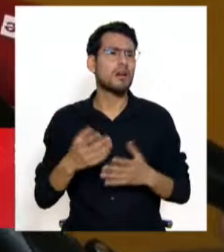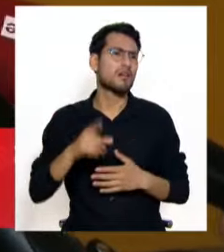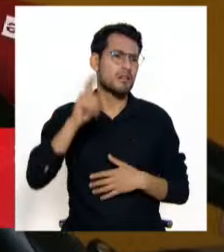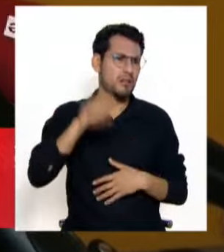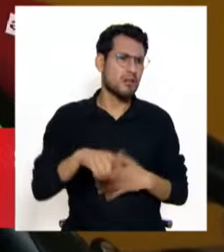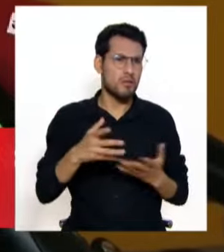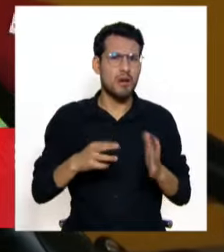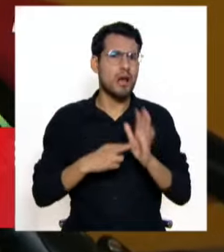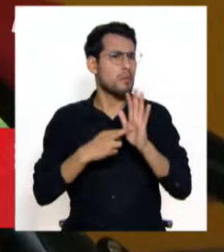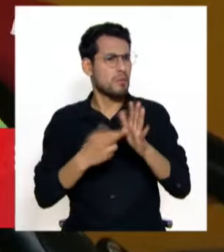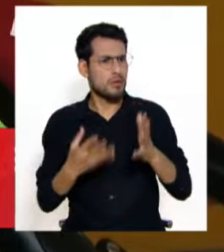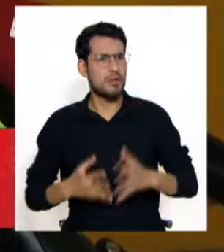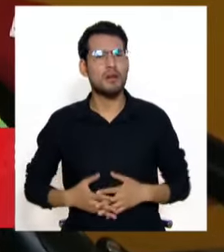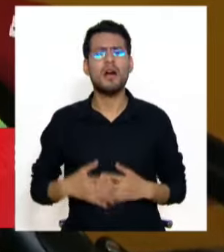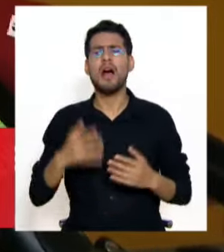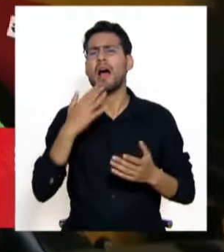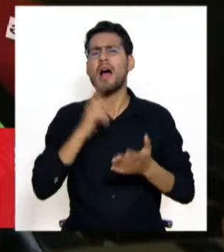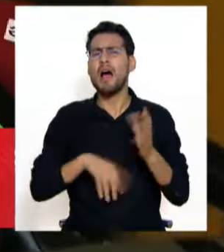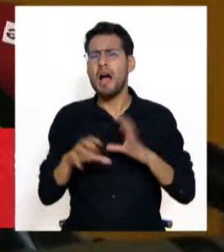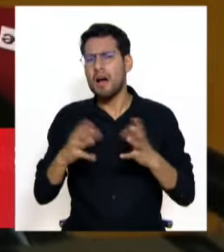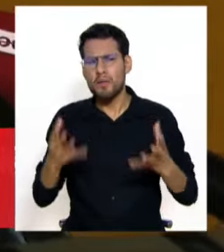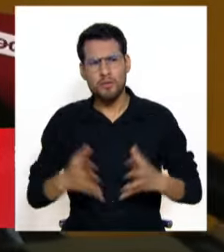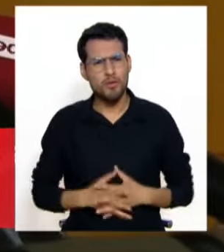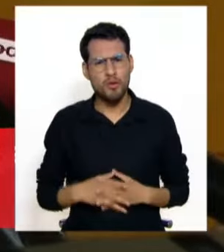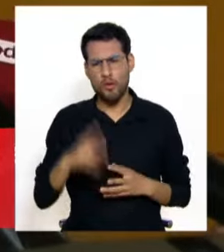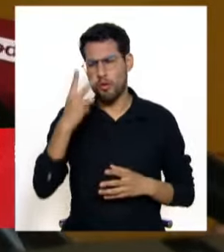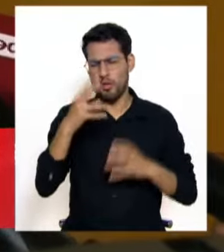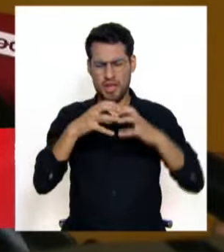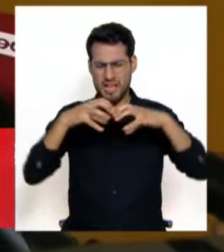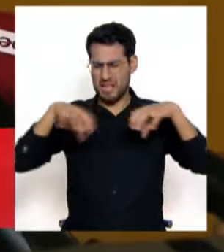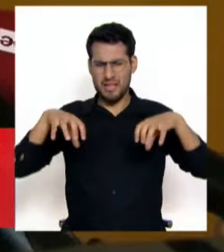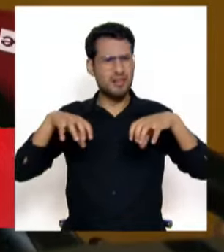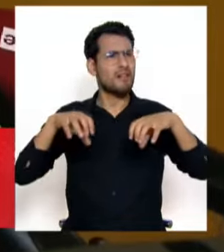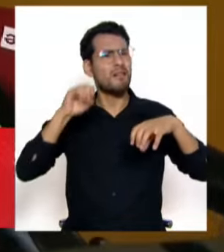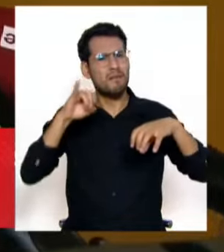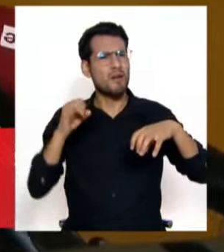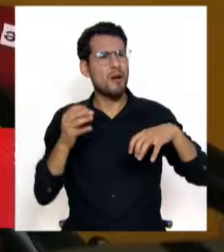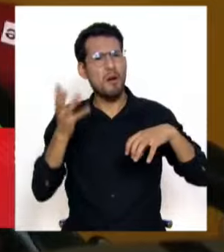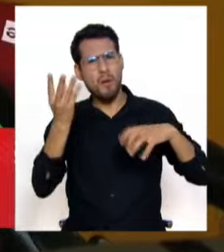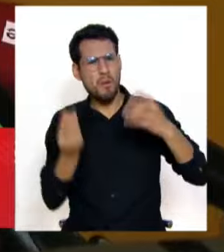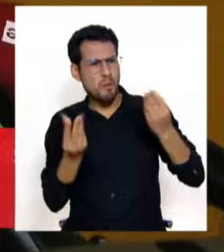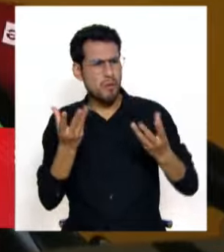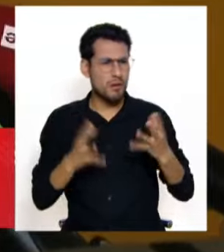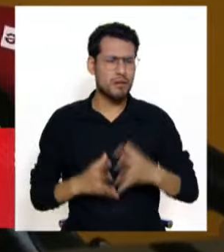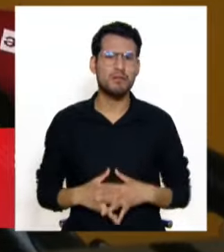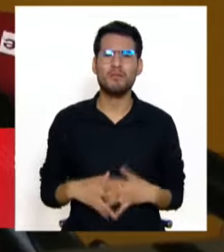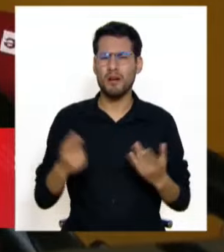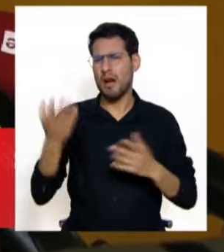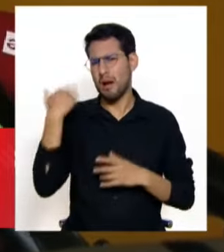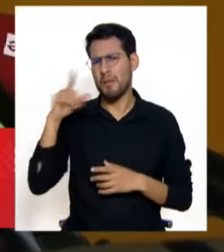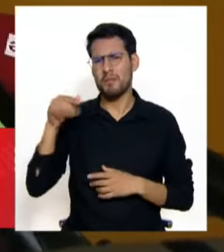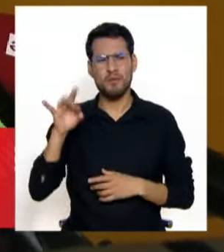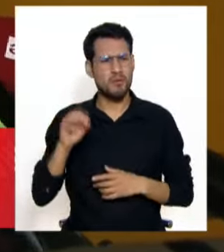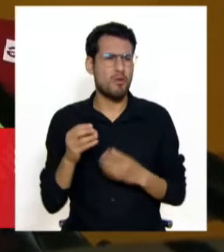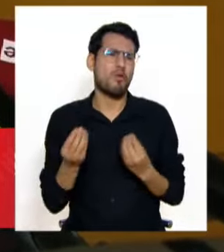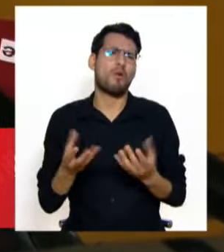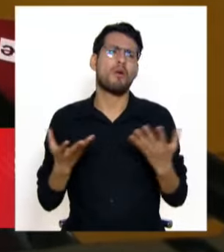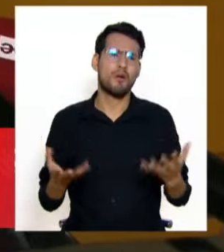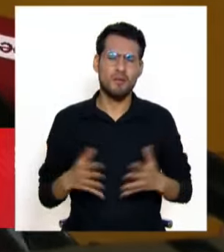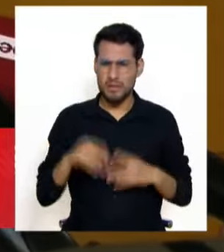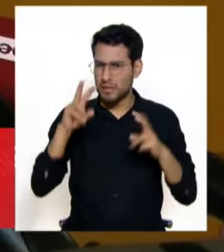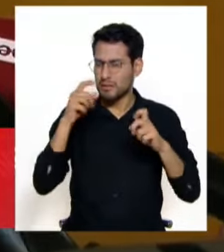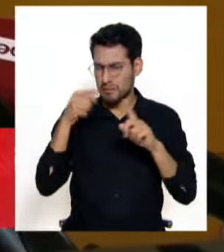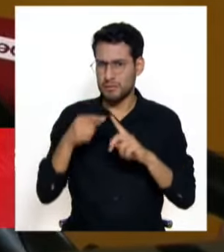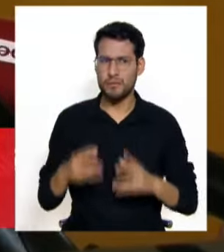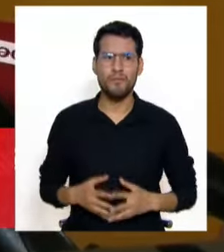estar representados. ¿Qué haces tú haciendo dos cámaras si tienes menos de lo que había en el año 1980? Supongo que ese es el